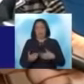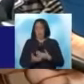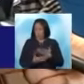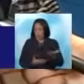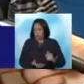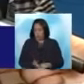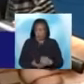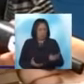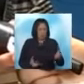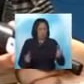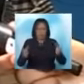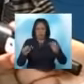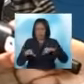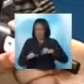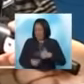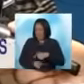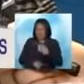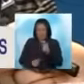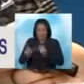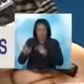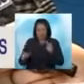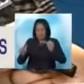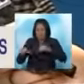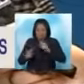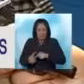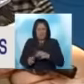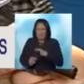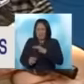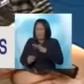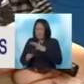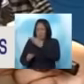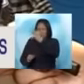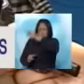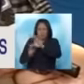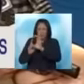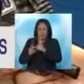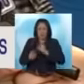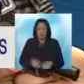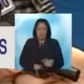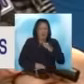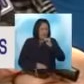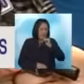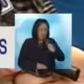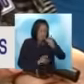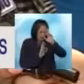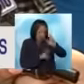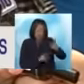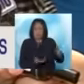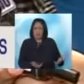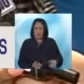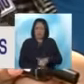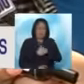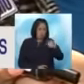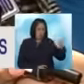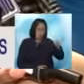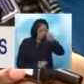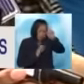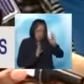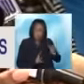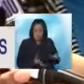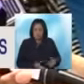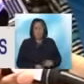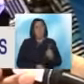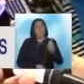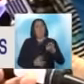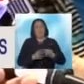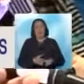todo germen a futuro de subversión, de terrorismo, de falta de respeto por el resto de peruanos,